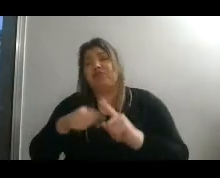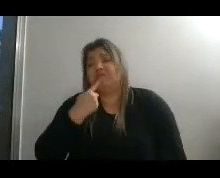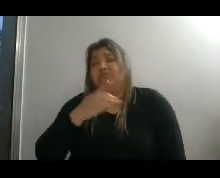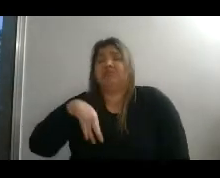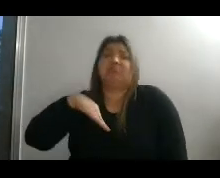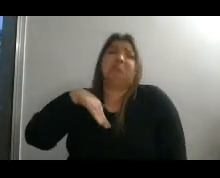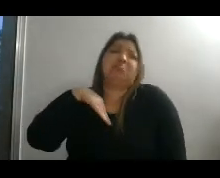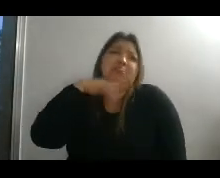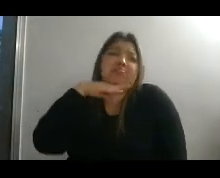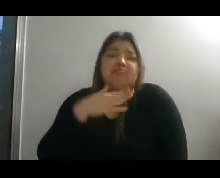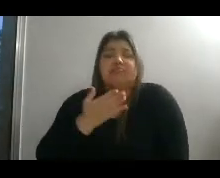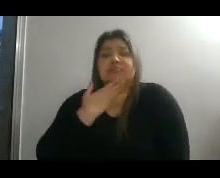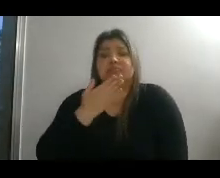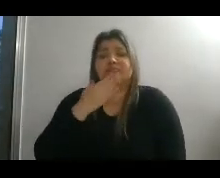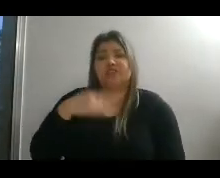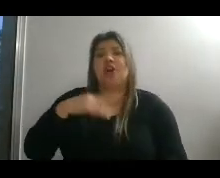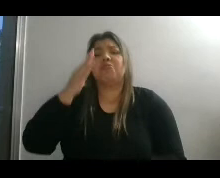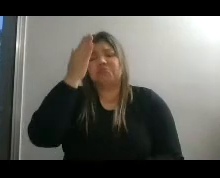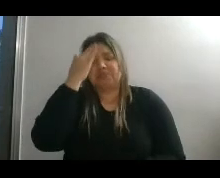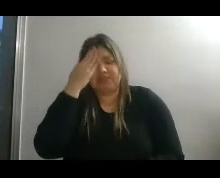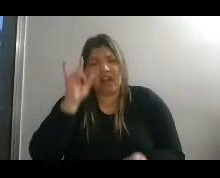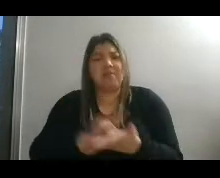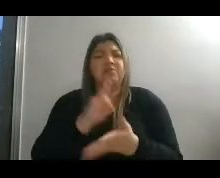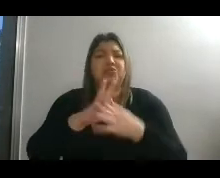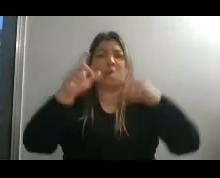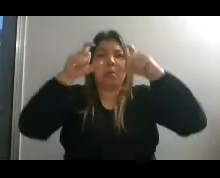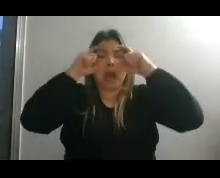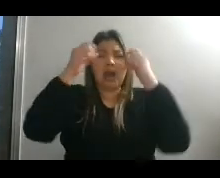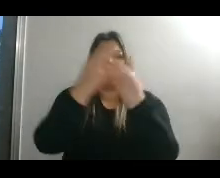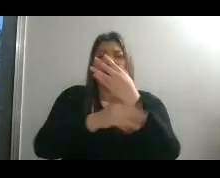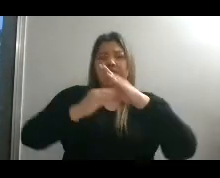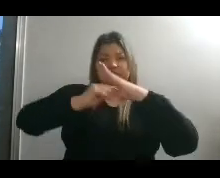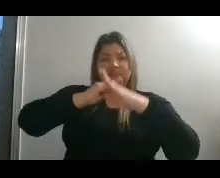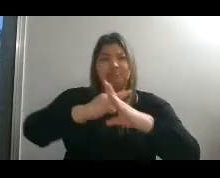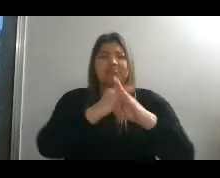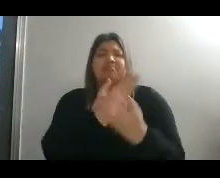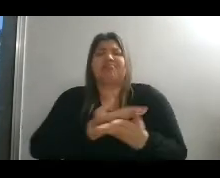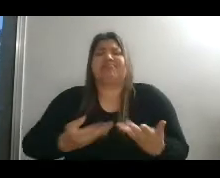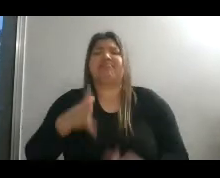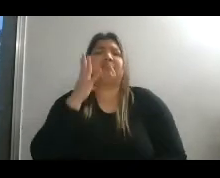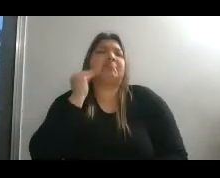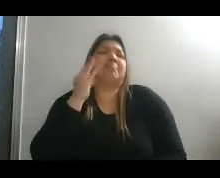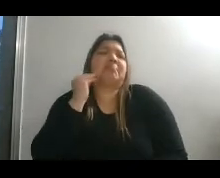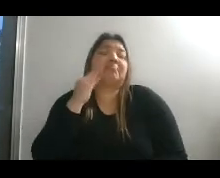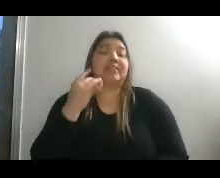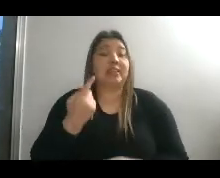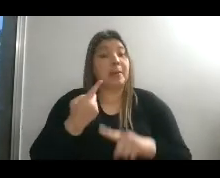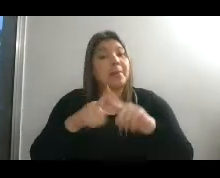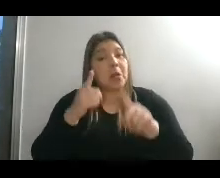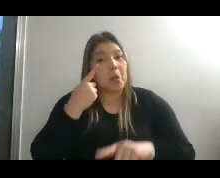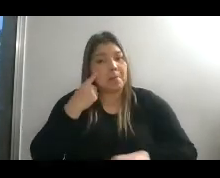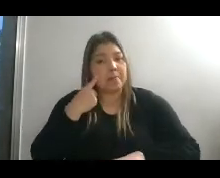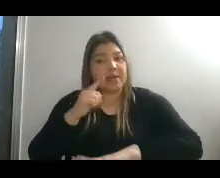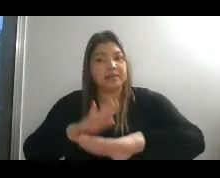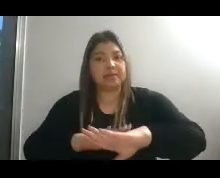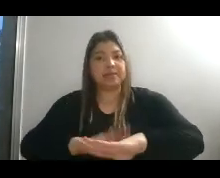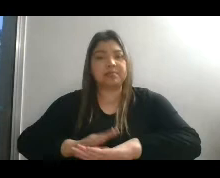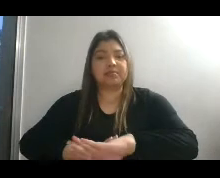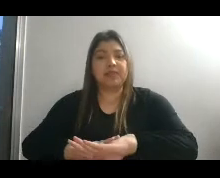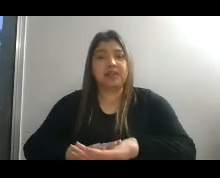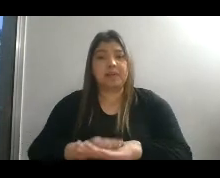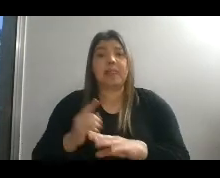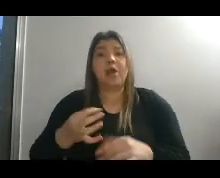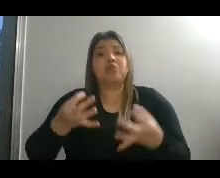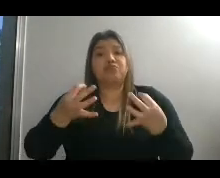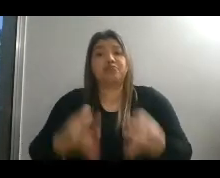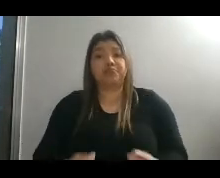protección personal, ¿cómo así que me tienen que volver a enseñar? Hay algo que tenemos que tener en cuenta y es que ahorita, si bien es cierto, todos